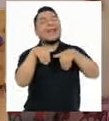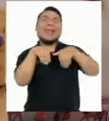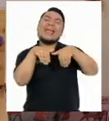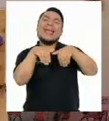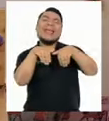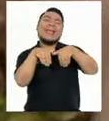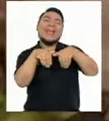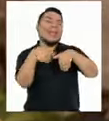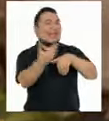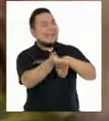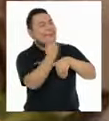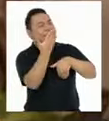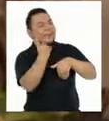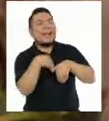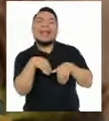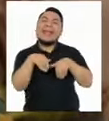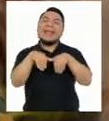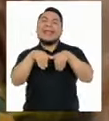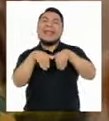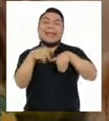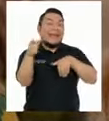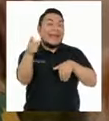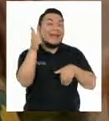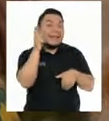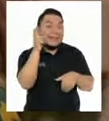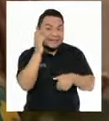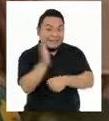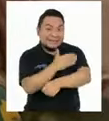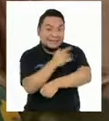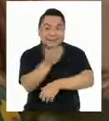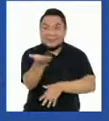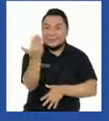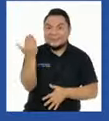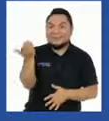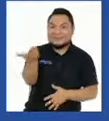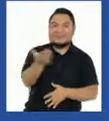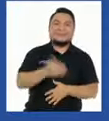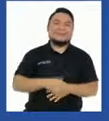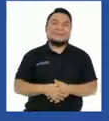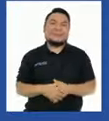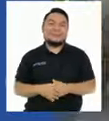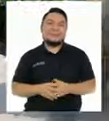¡Vamos, Héctor! ¡Vamos! Escuchemos esa canción. Ay.